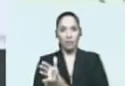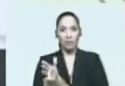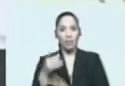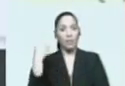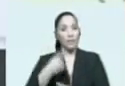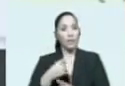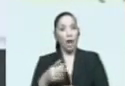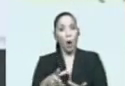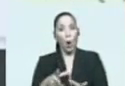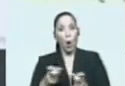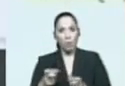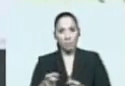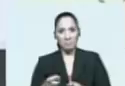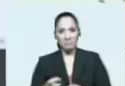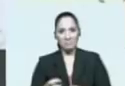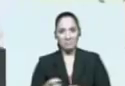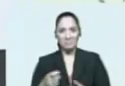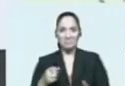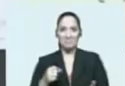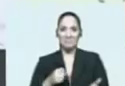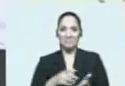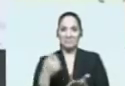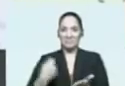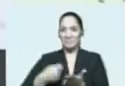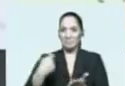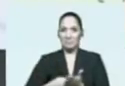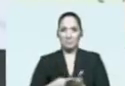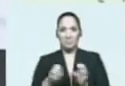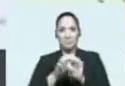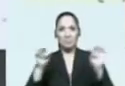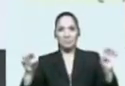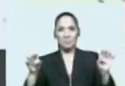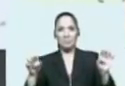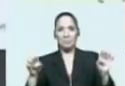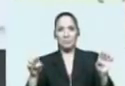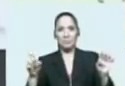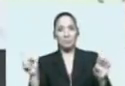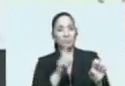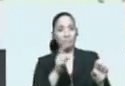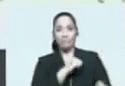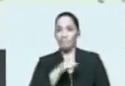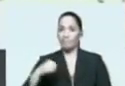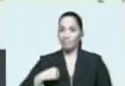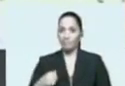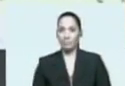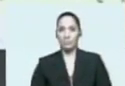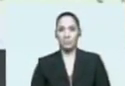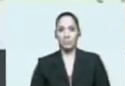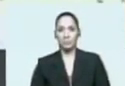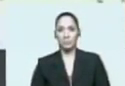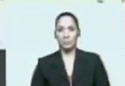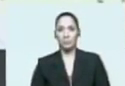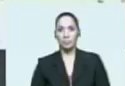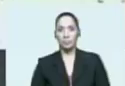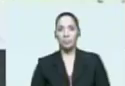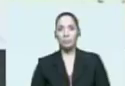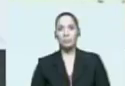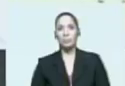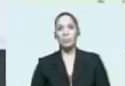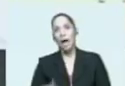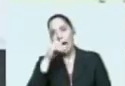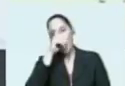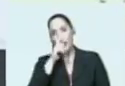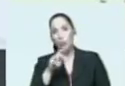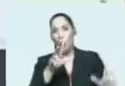porque tenían que exigir que la educación no fuera privatizada los estudiantes estudiantes de la década de los 70 80 y 90